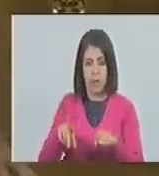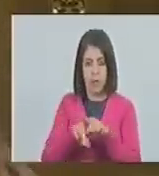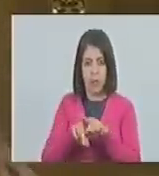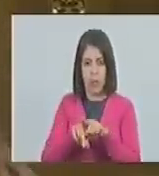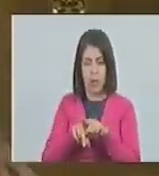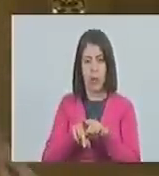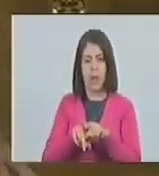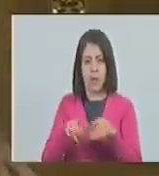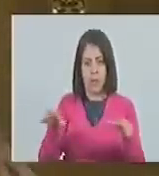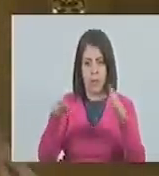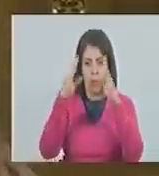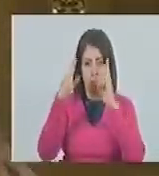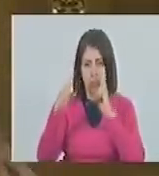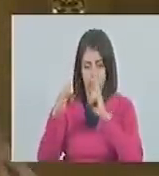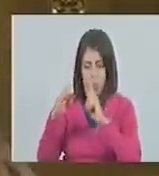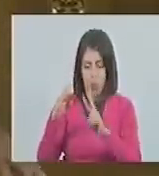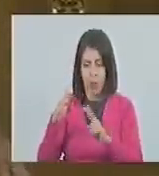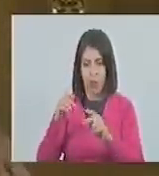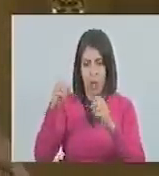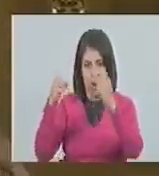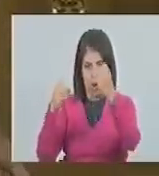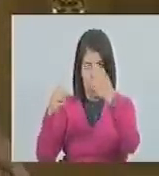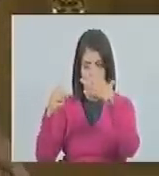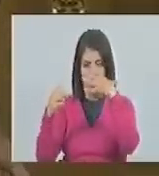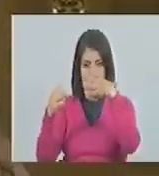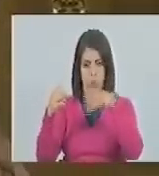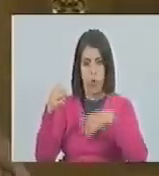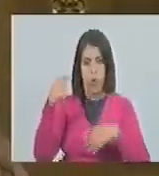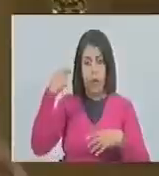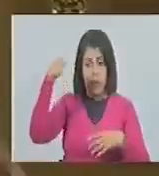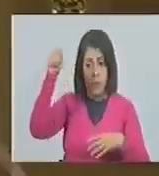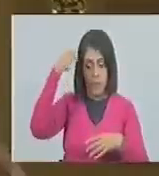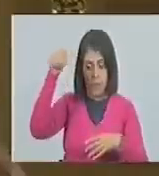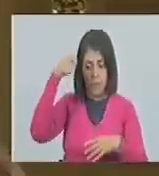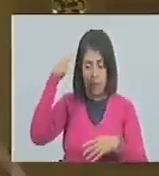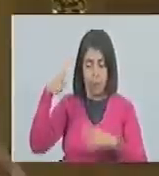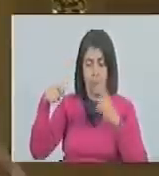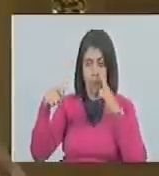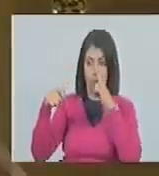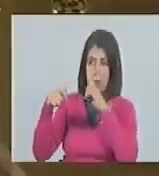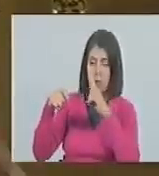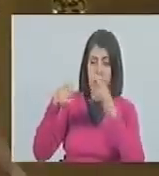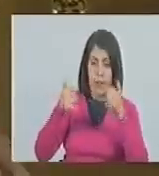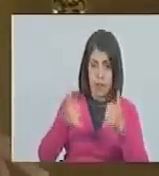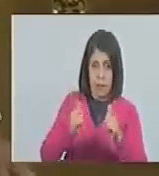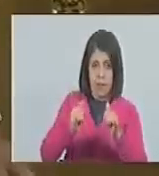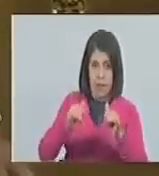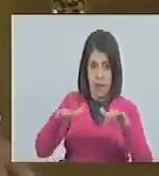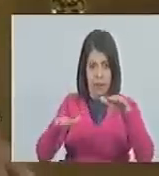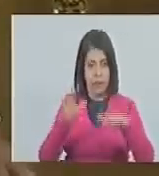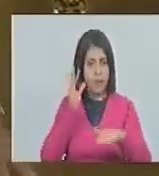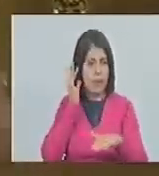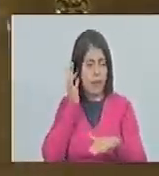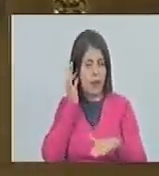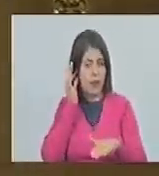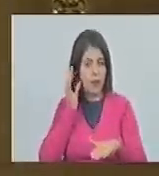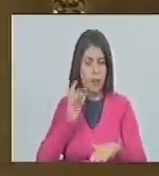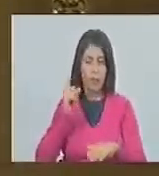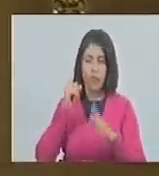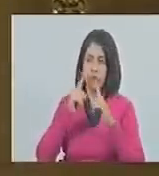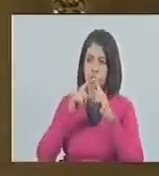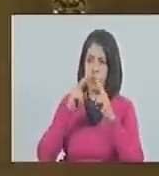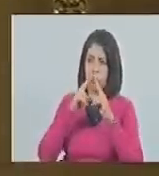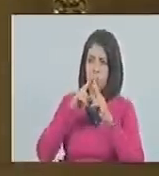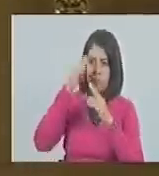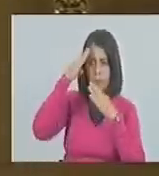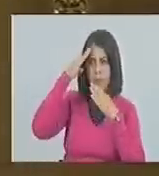prácticamente de escotilla para poder dejar entrar la luz. Yo movía mi overol y era la manera en que mis niñas sabían dónde yo estaba y